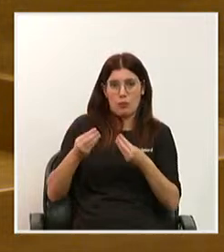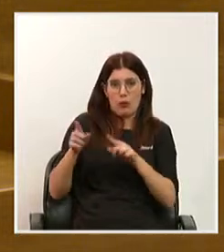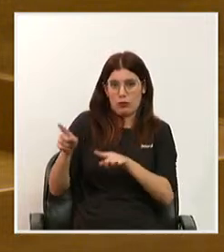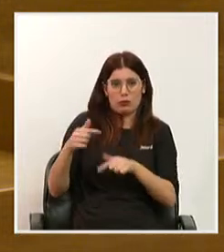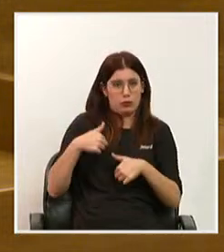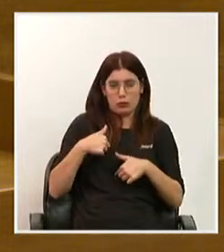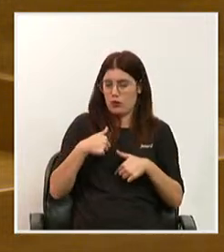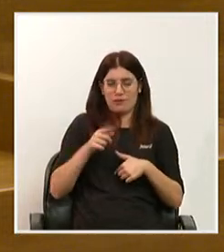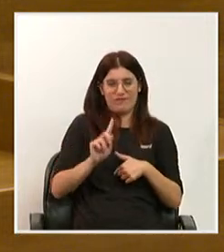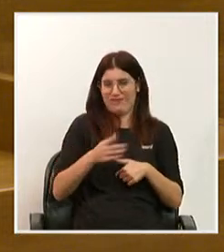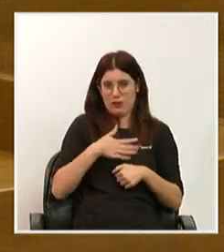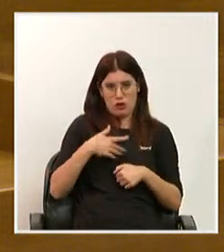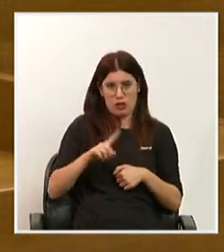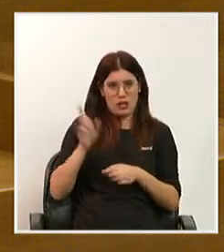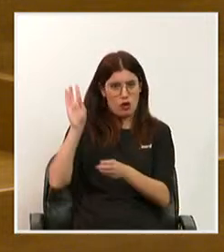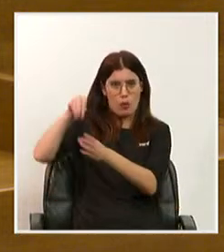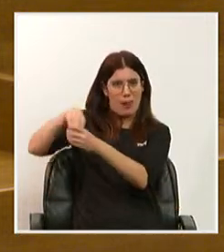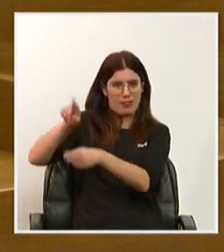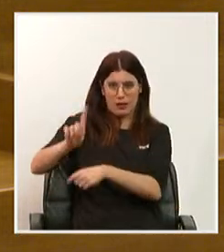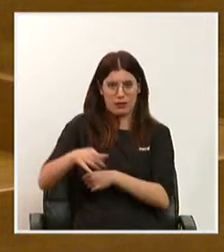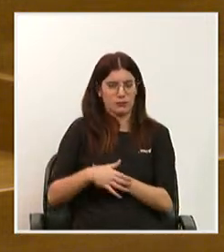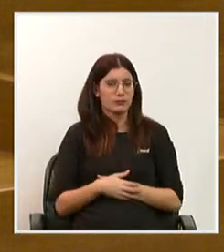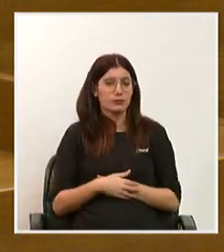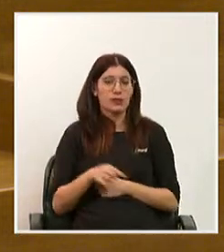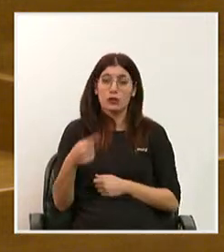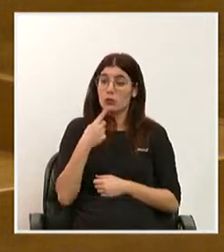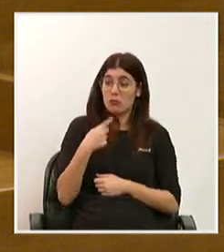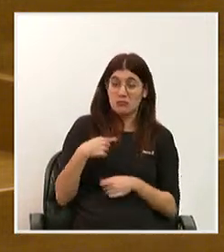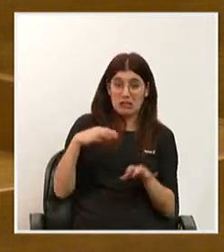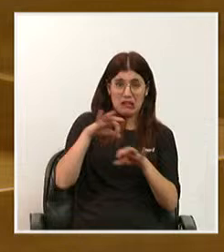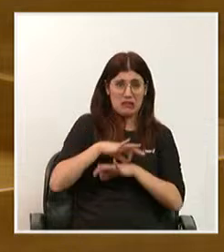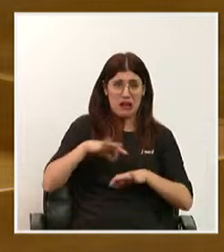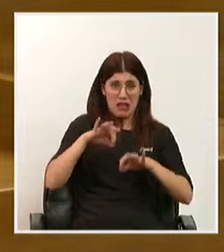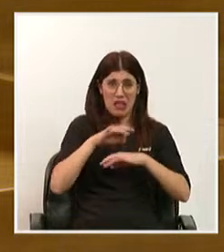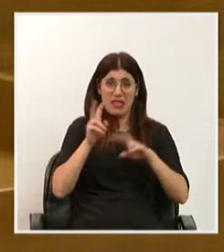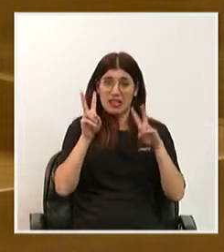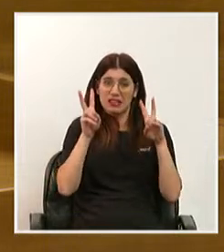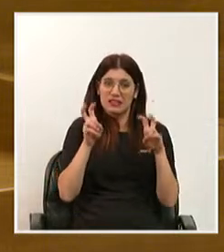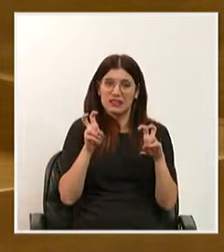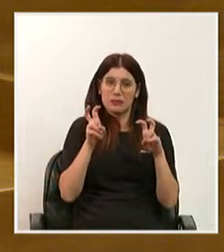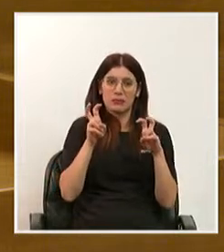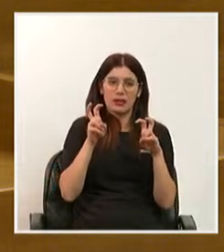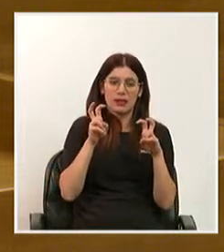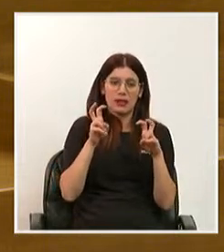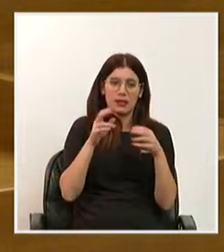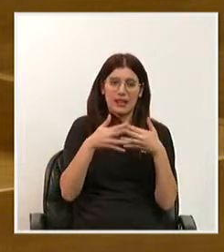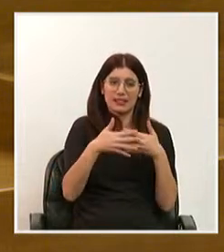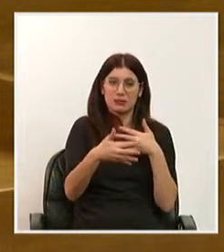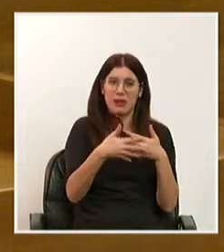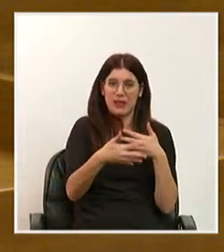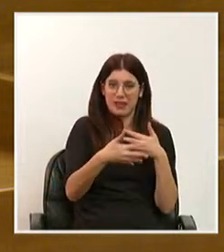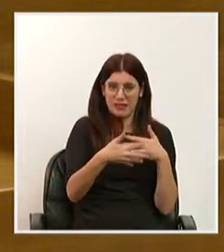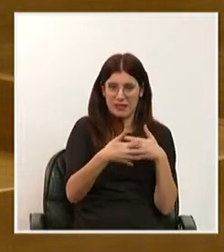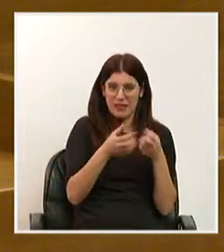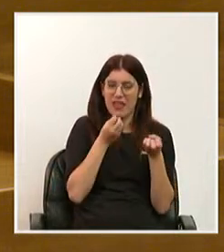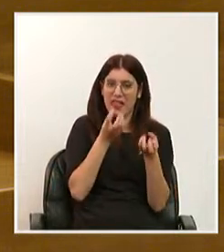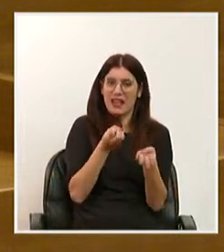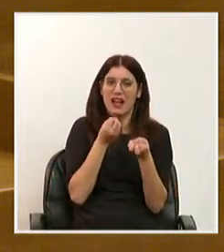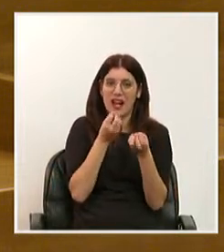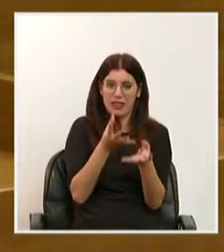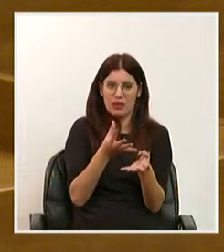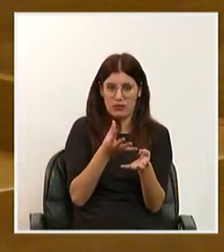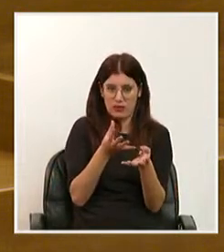nosotros no eh No me dice absolutamente nada de ese expediente de declaración de lesividad